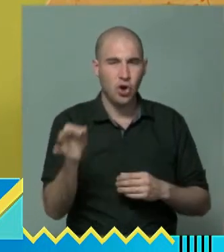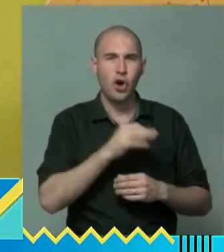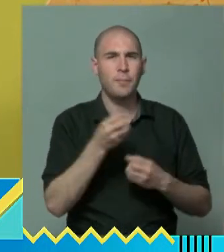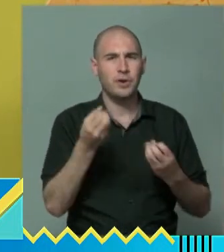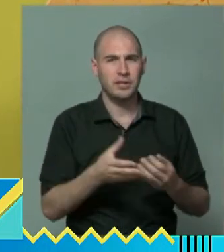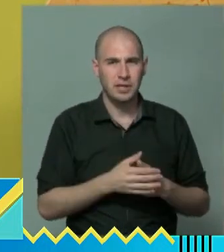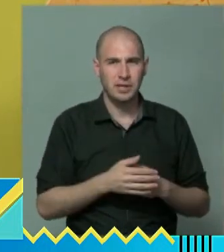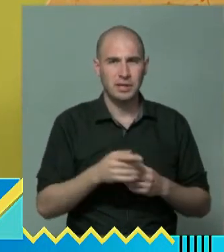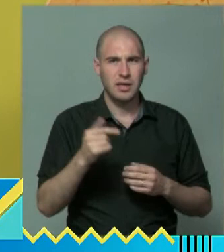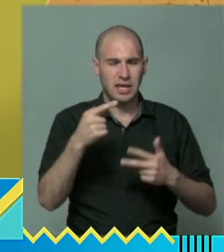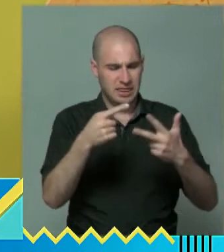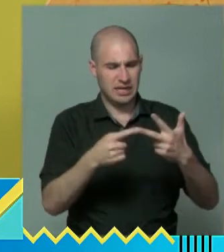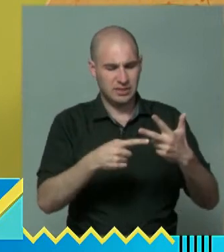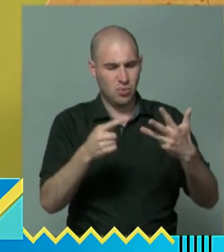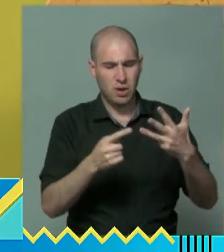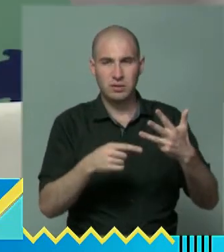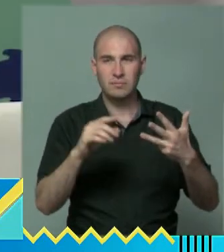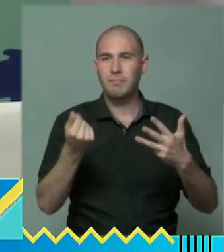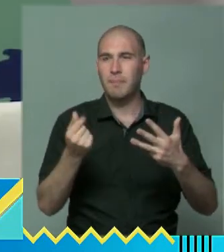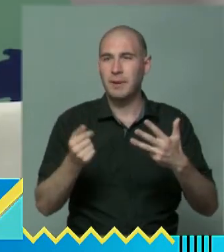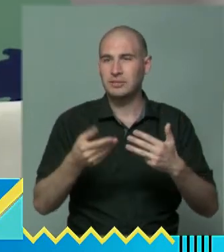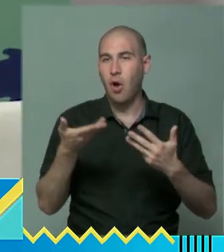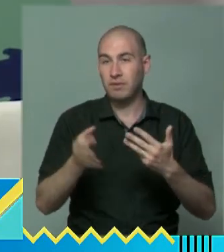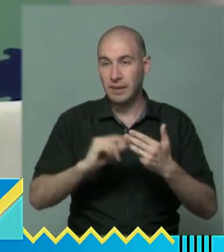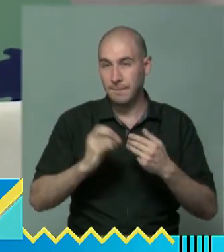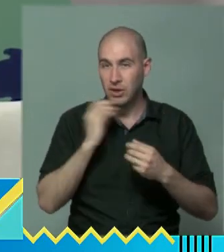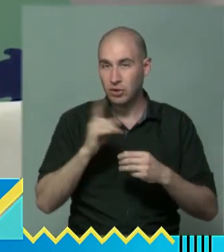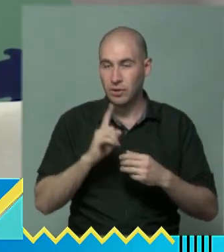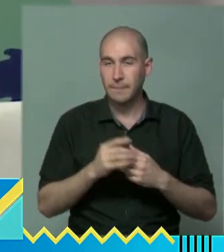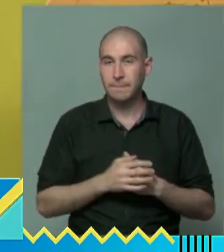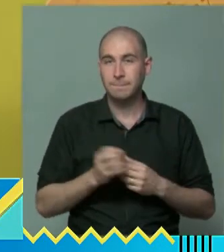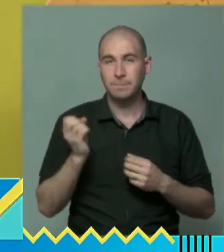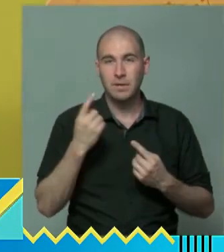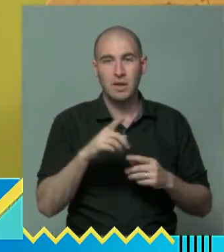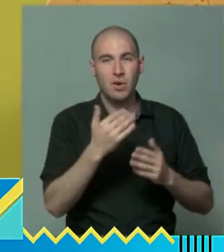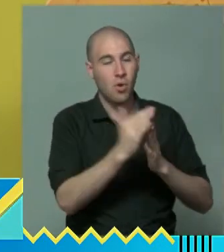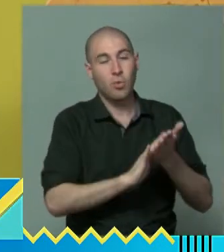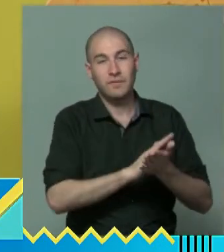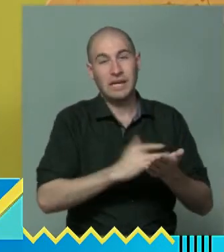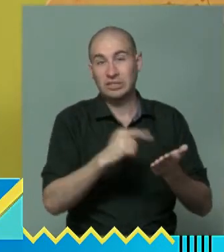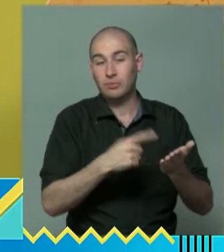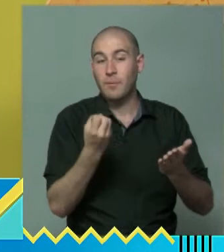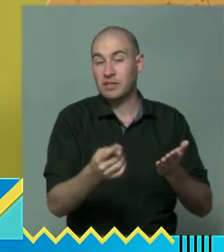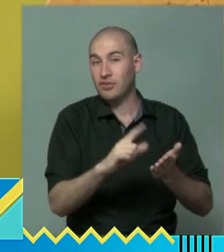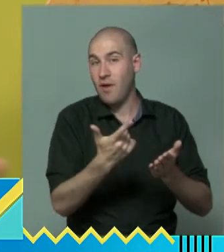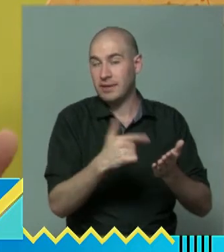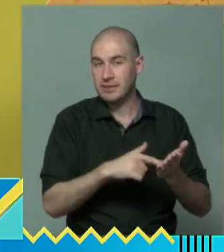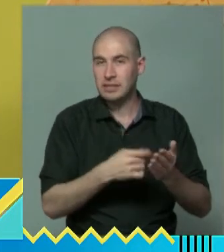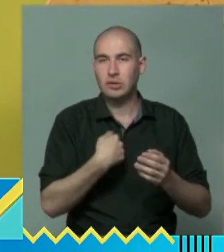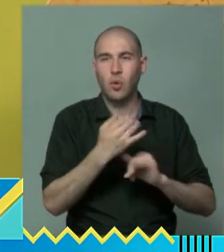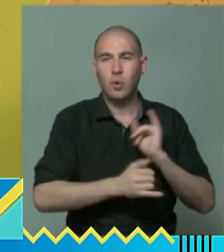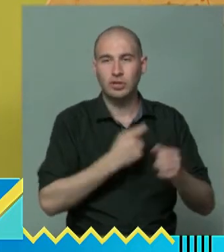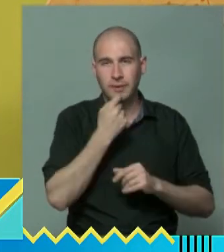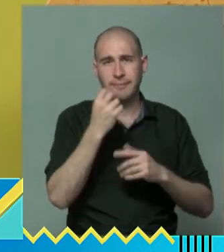qué gana el tercero Pero o el mejor cuarto. precio no es relación de mejor oferta. A veces puede ser mejor pero no precio, está la pero justificación. O sea, ahí yo te podría